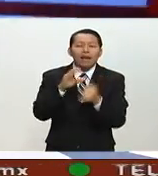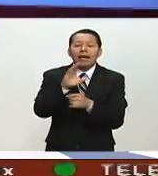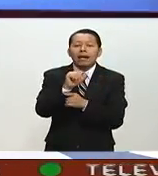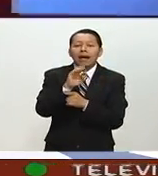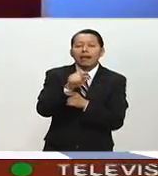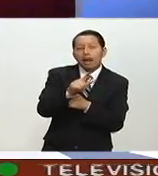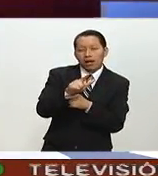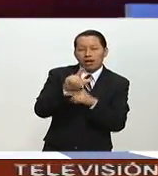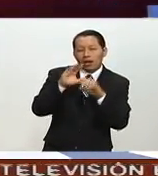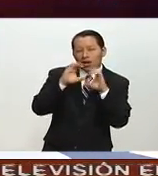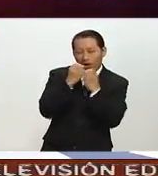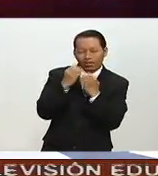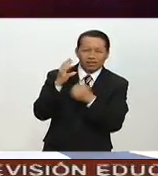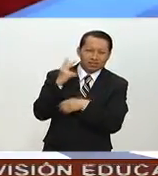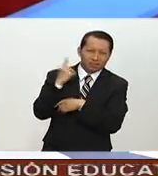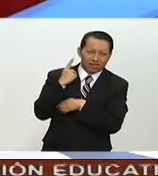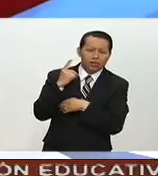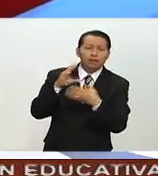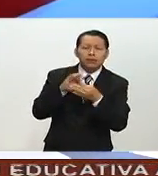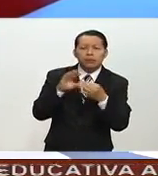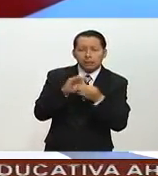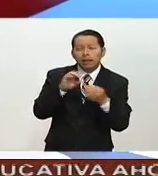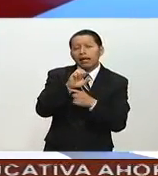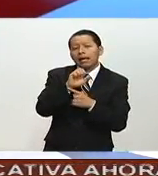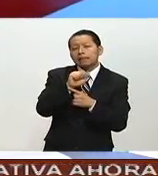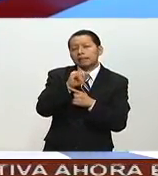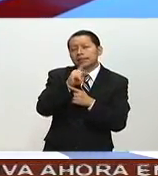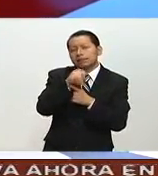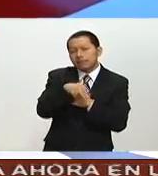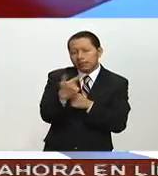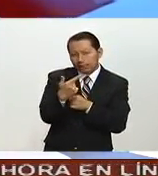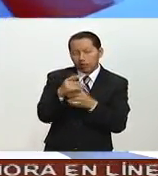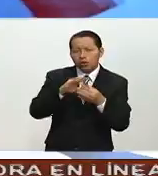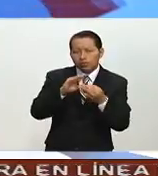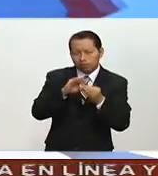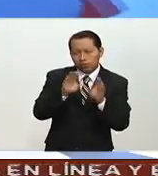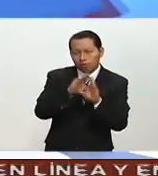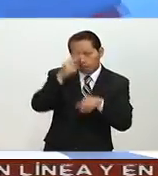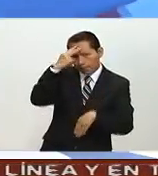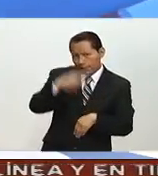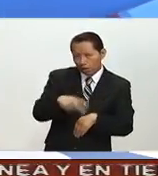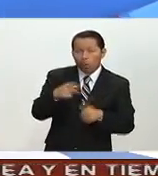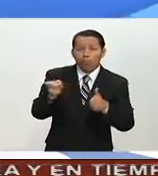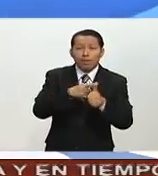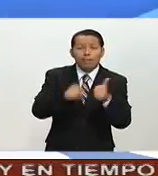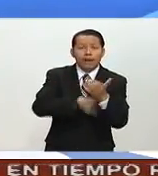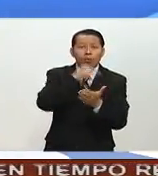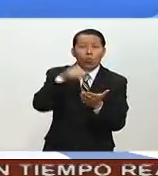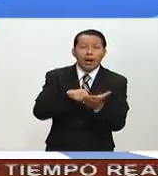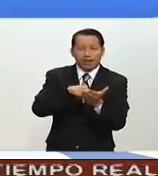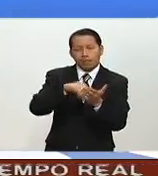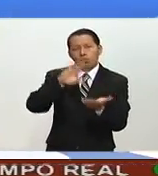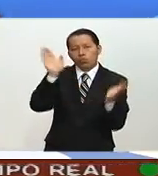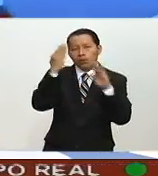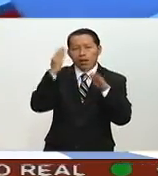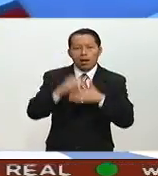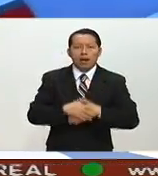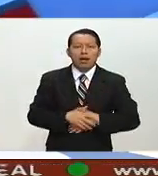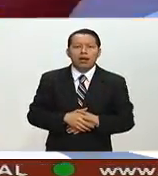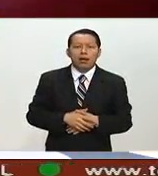marcha una campaña para prevenir el sexting, actividad en la que en México ocupa el primer puesto a nivel mundial.